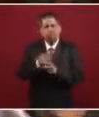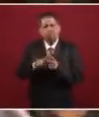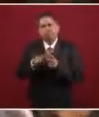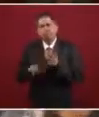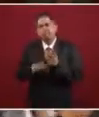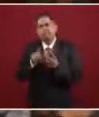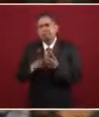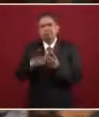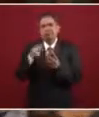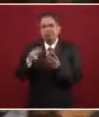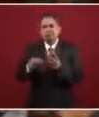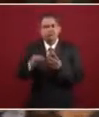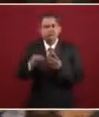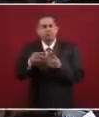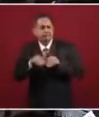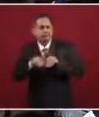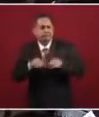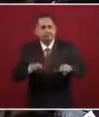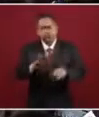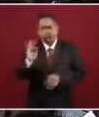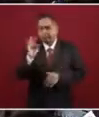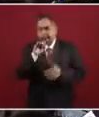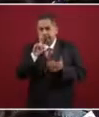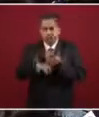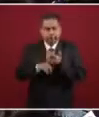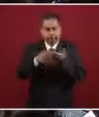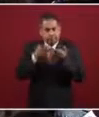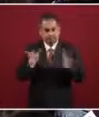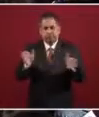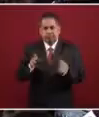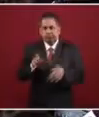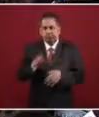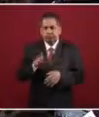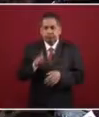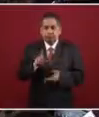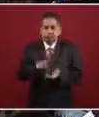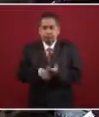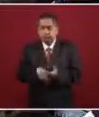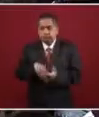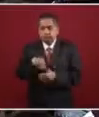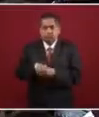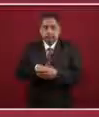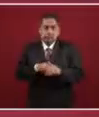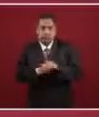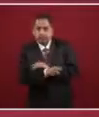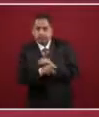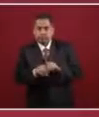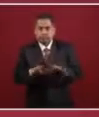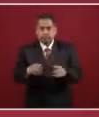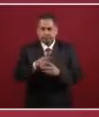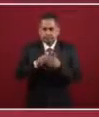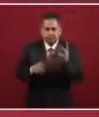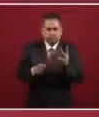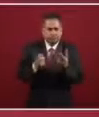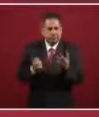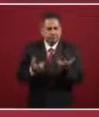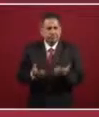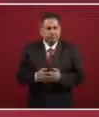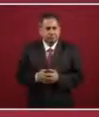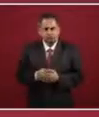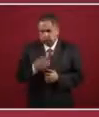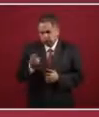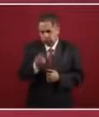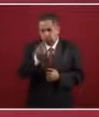también al revelar el operativo que pudieron haberse revelado secretos de Estado. Y esa parte usted